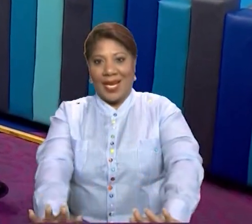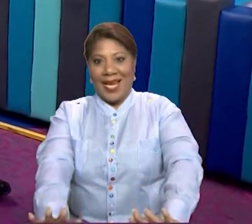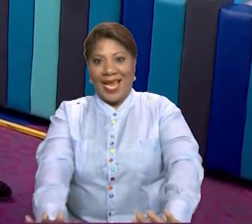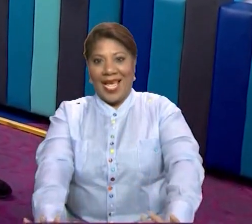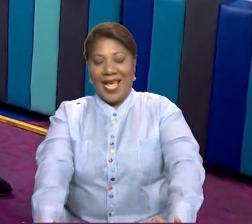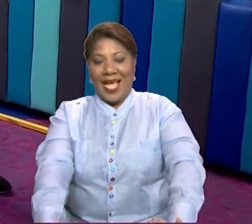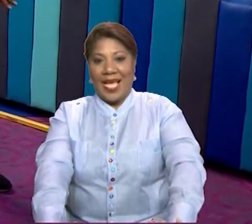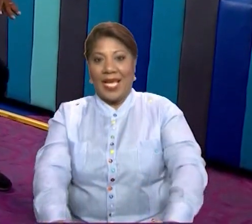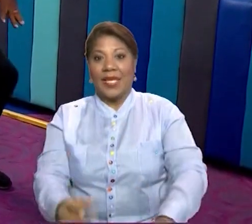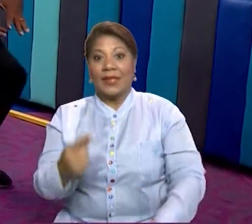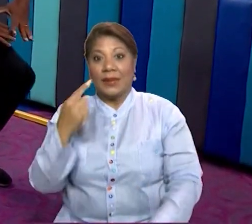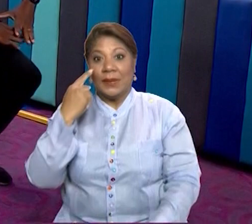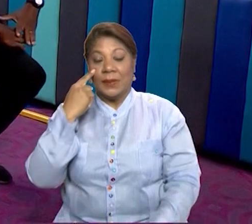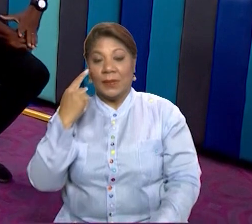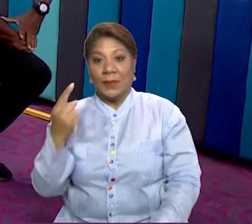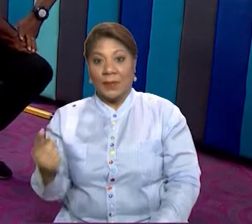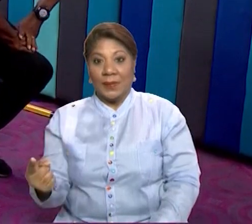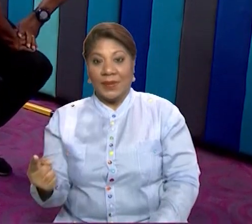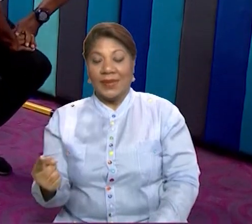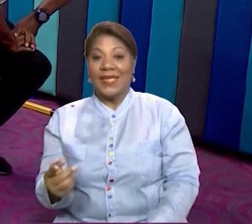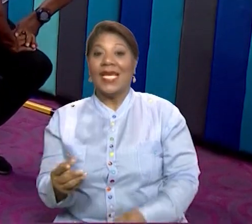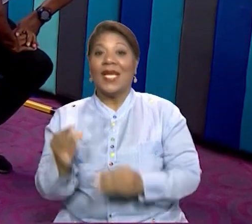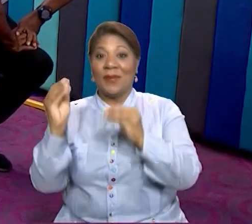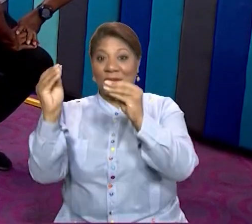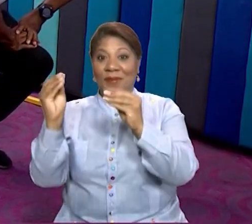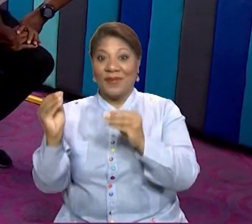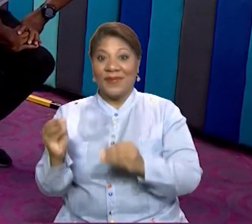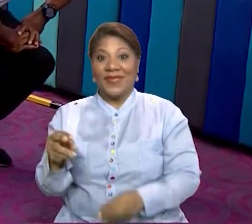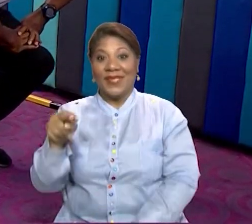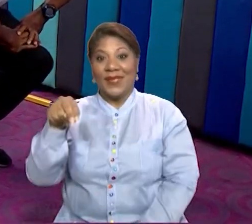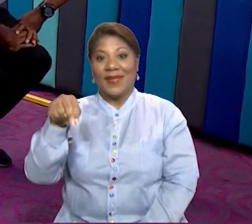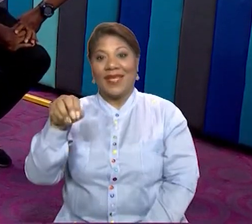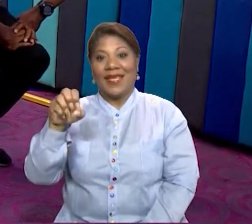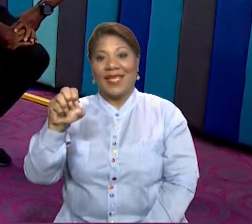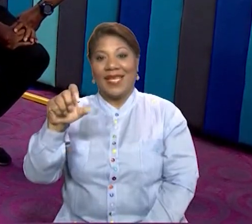piernas, vamos a estirar aquí esta parte.